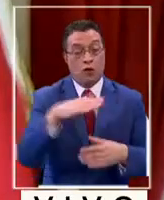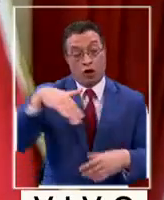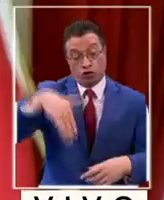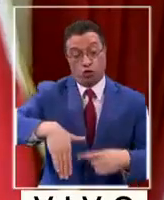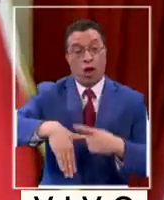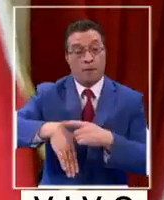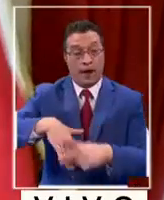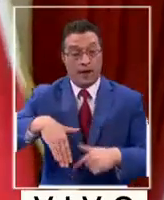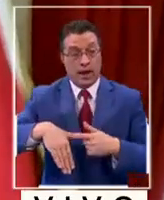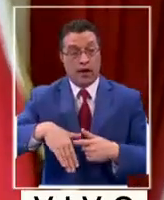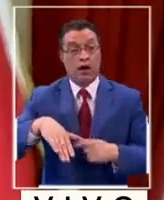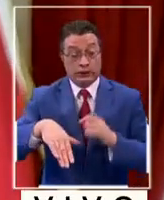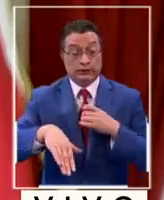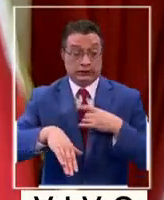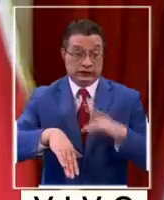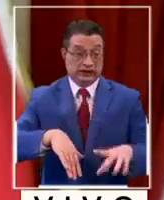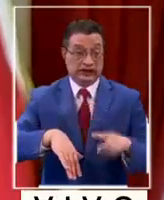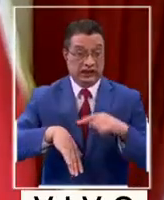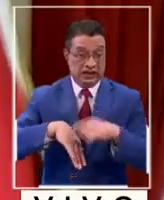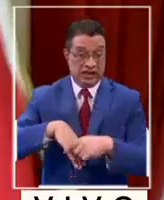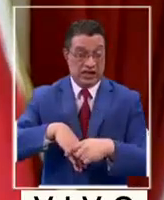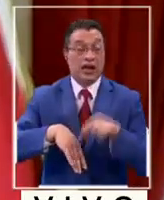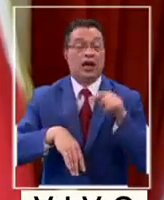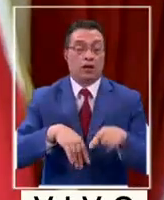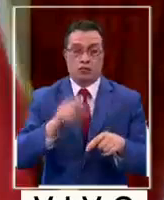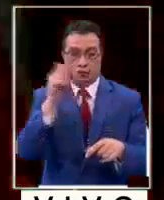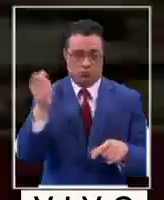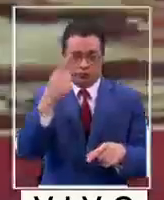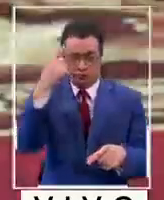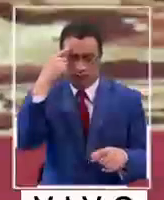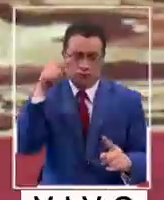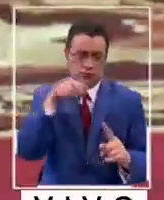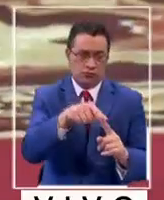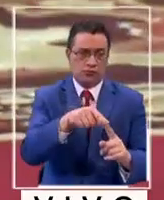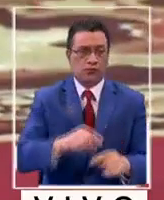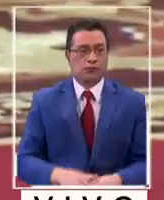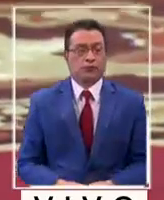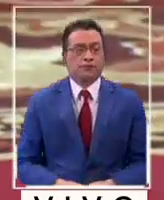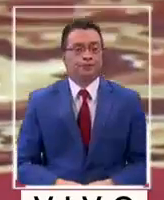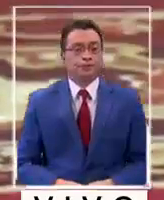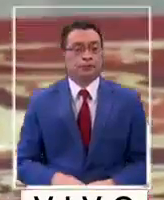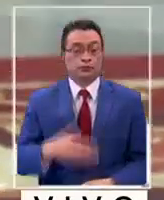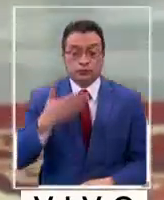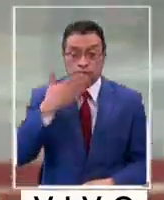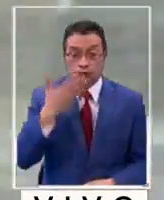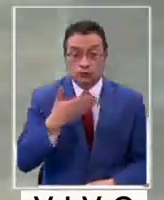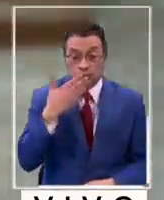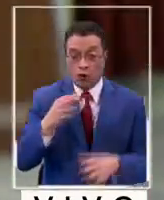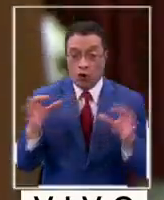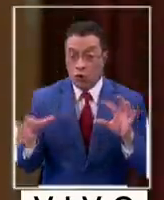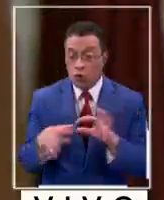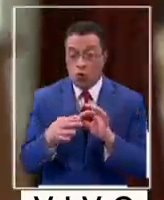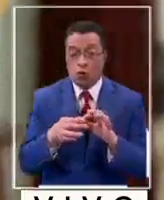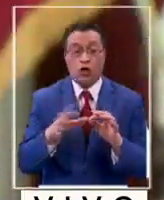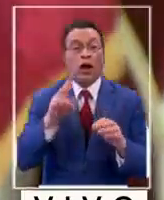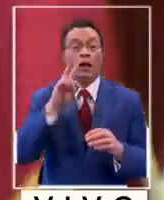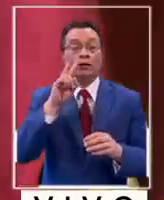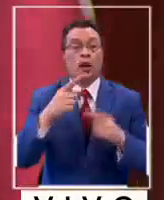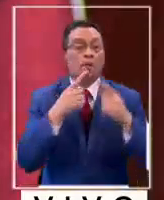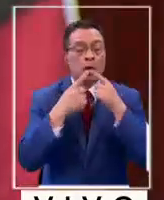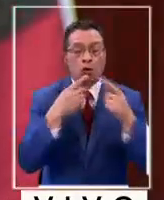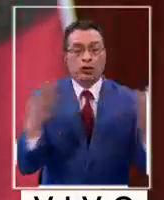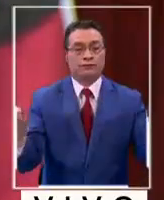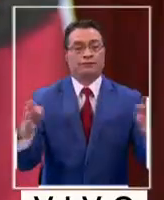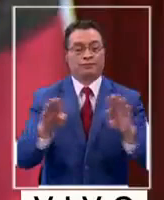Sudamérica, donde Chile es una de las prioridades. La declaración conjunta cerró sin preguntas a los jefes de